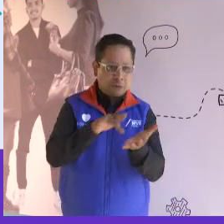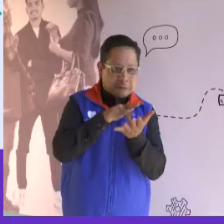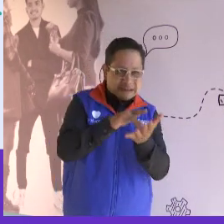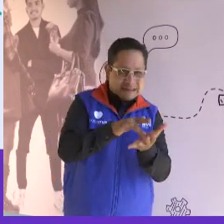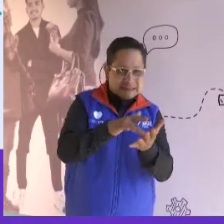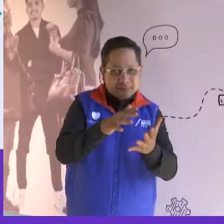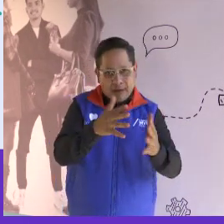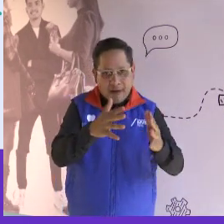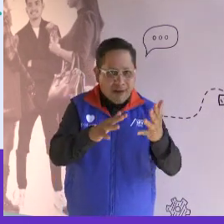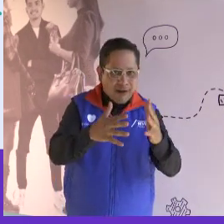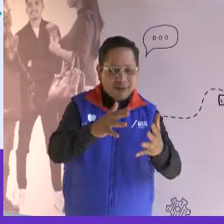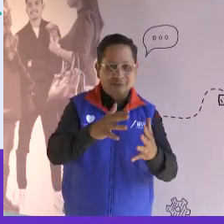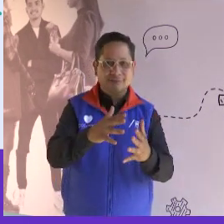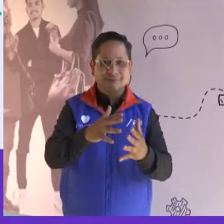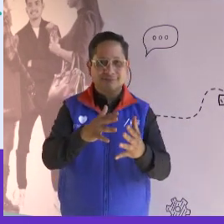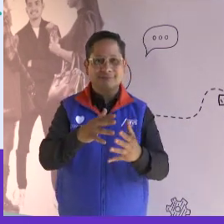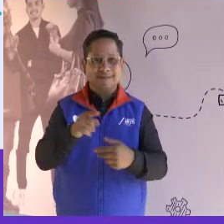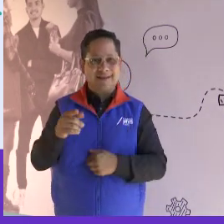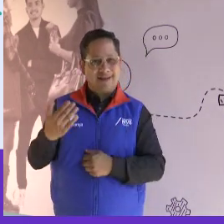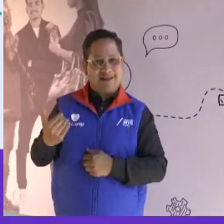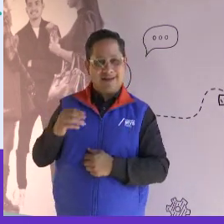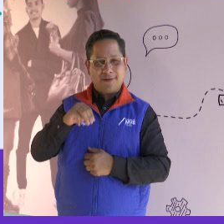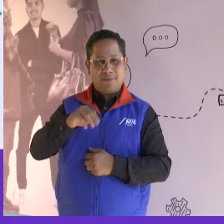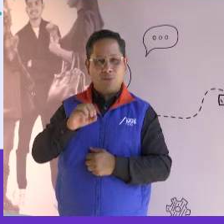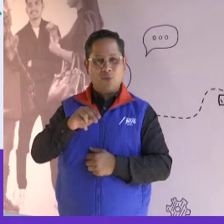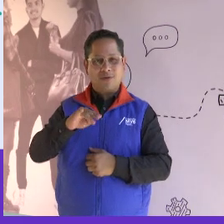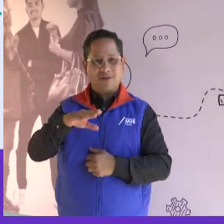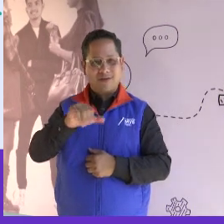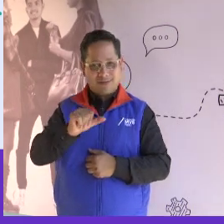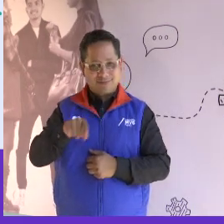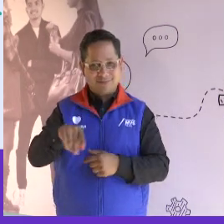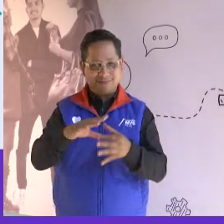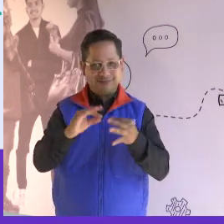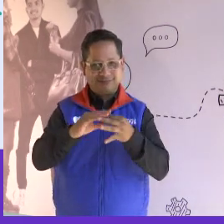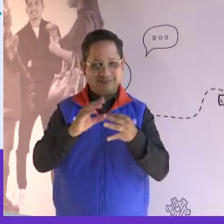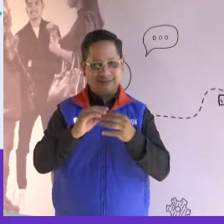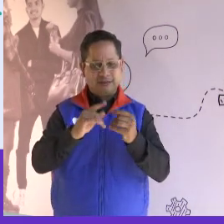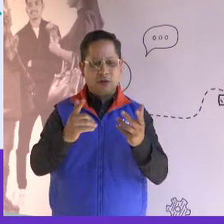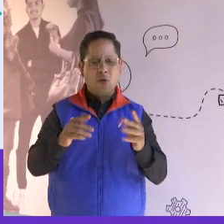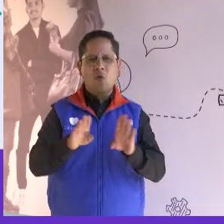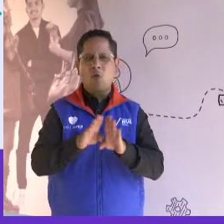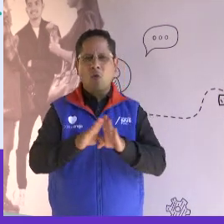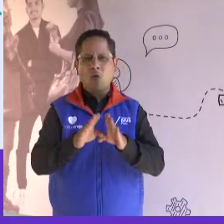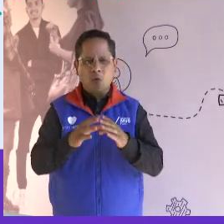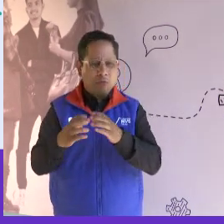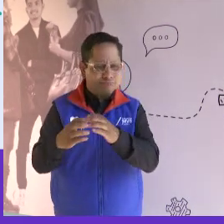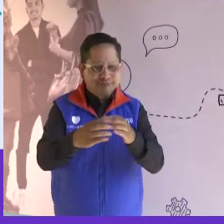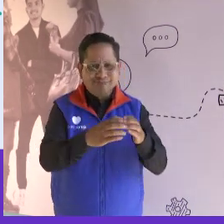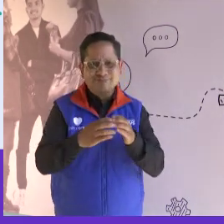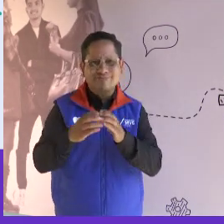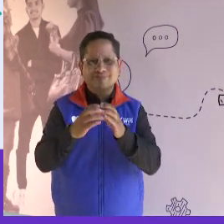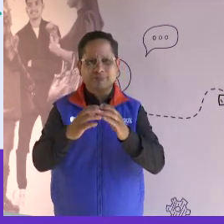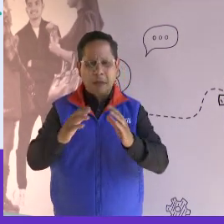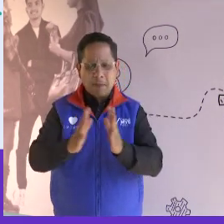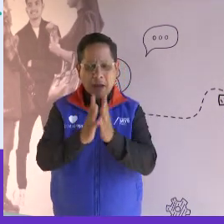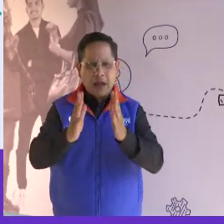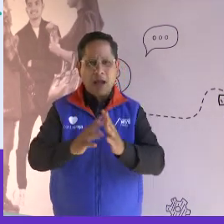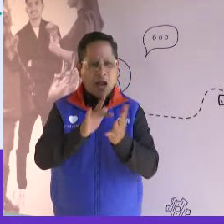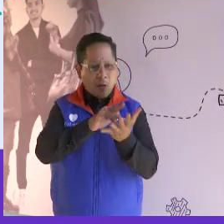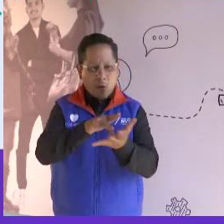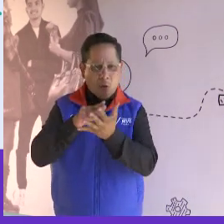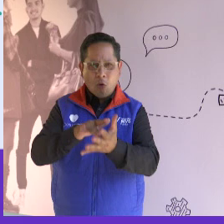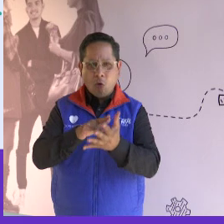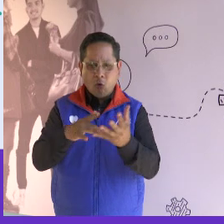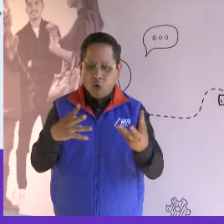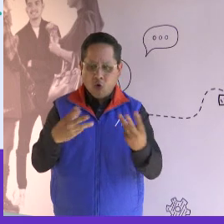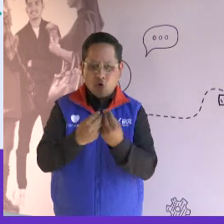Ya hablaba también hace un momento Mónica Tapia sobre el impacto colectivo, y cómo en el impacto colectivo uno de los principios es que